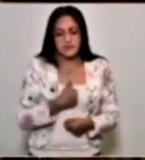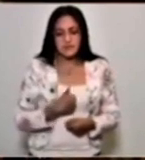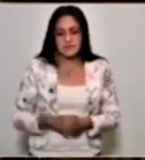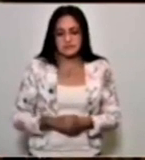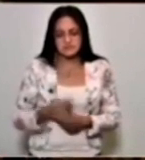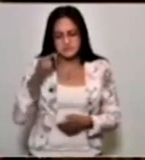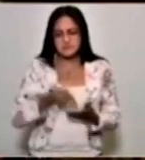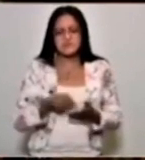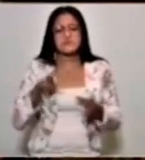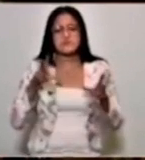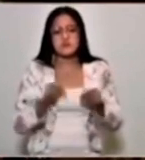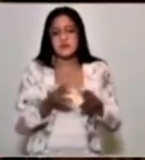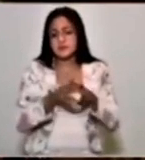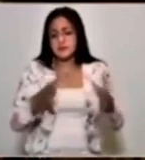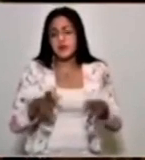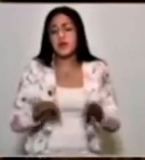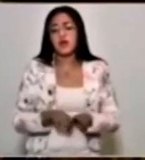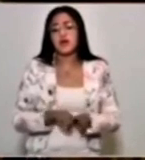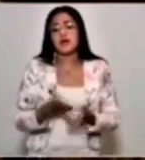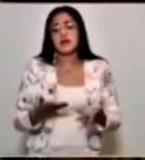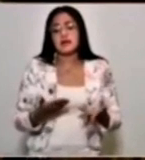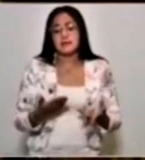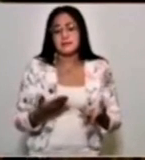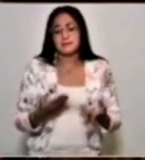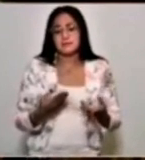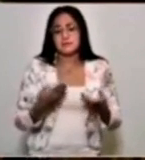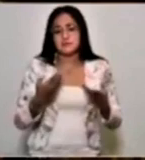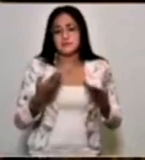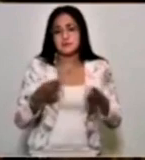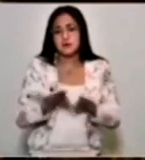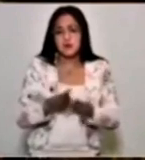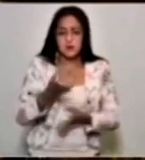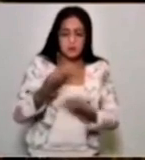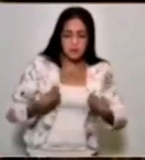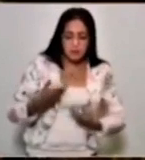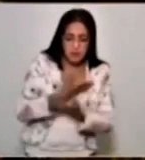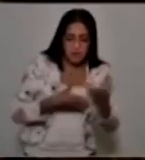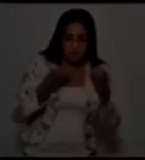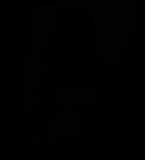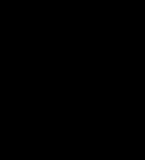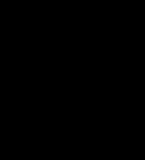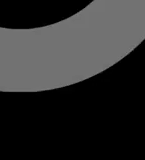es un asunto generalizado en la convivencia social, eso también lo debo de decir.